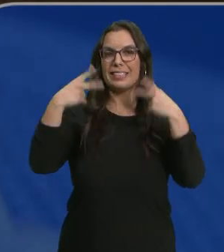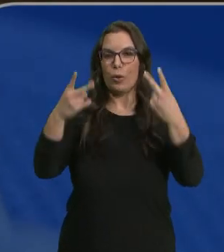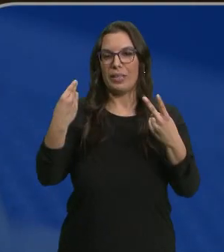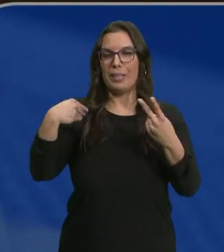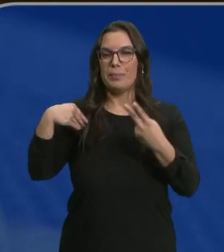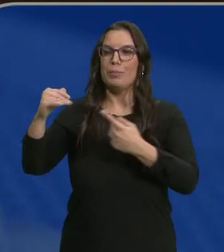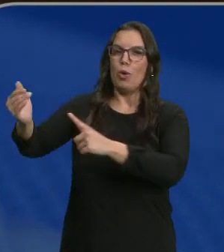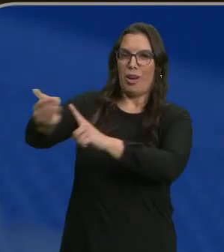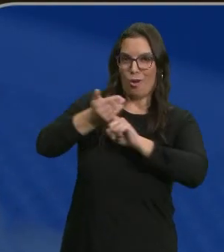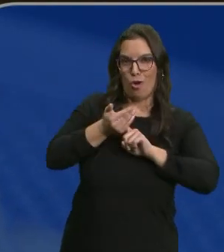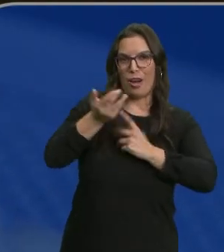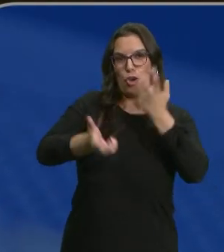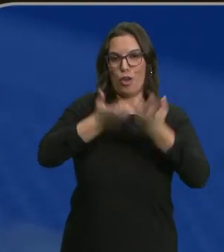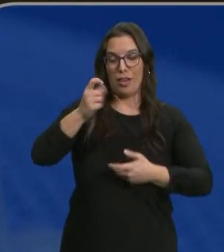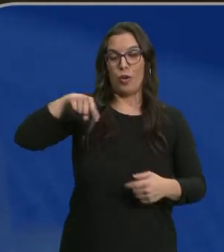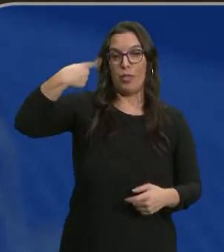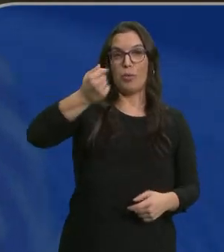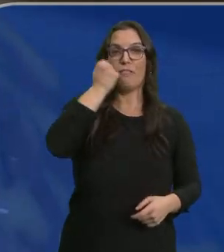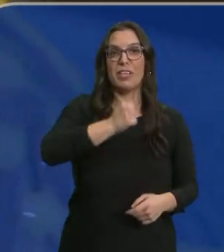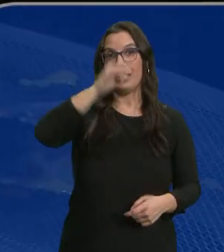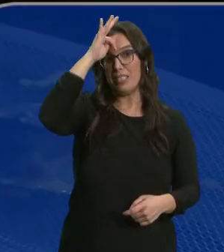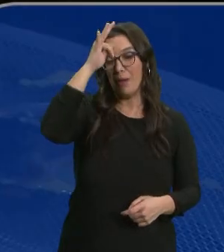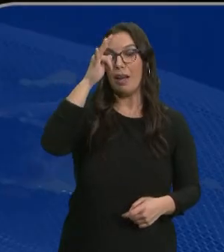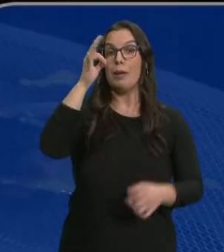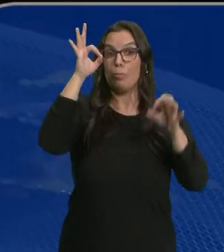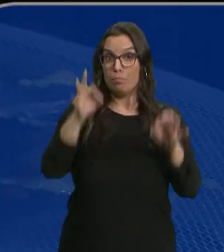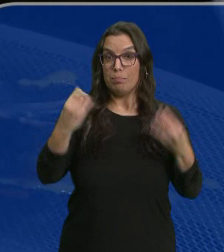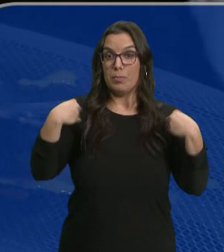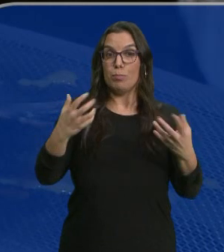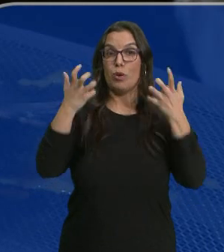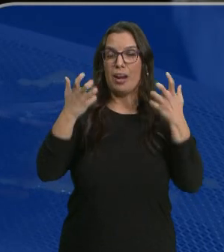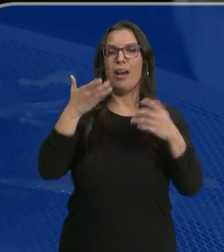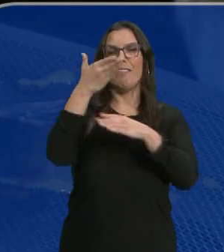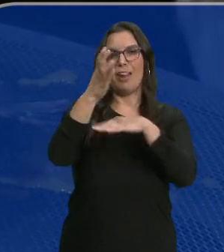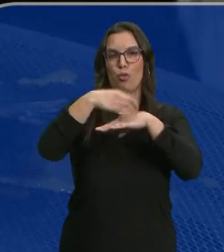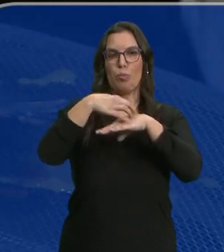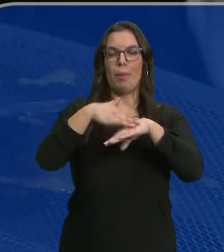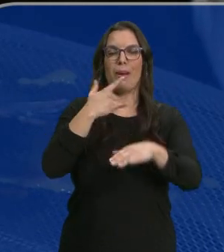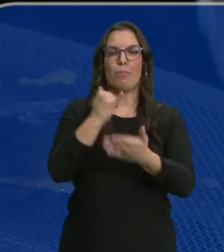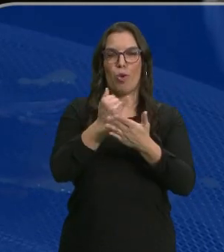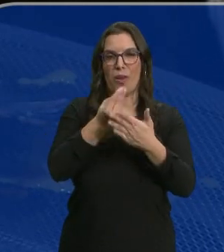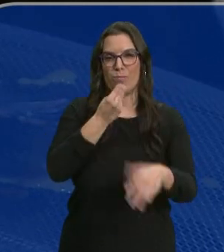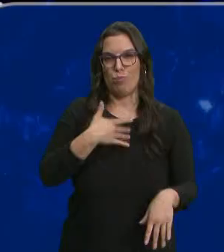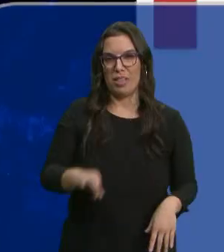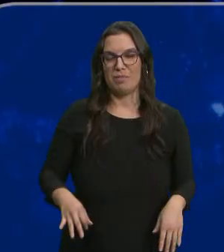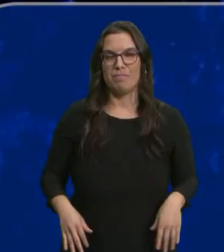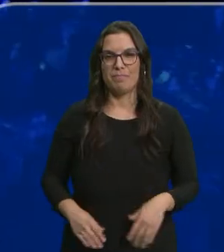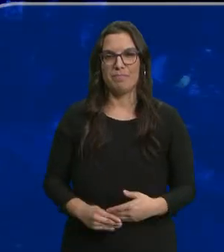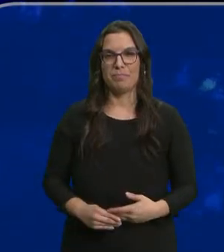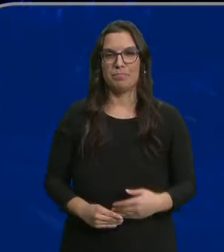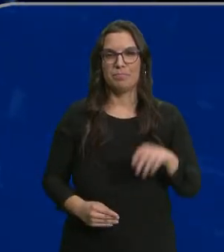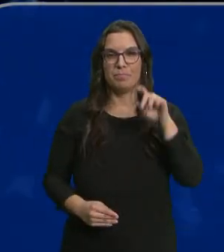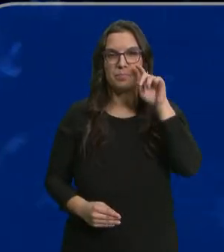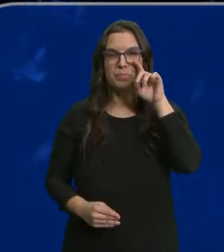que apadrinan a los cocineros y el fin de semana las ganadoras en la cúpula del Milenio de Valladolid.